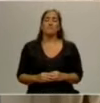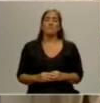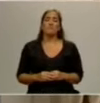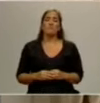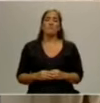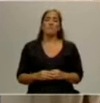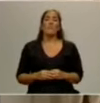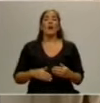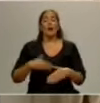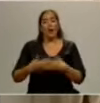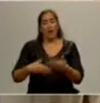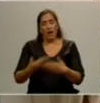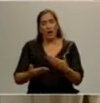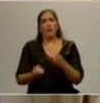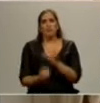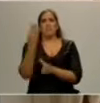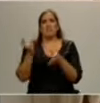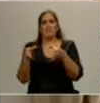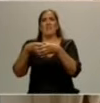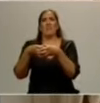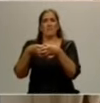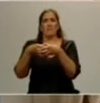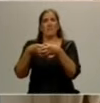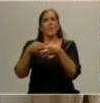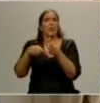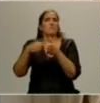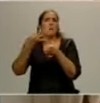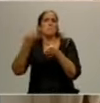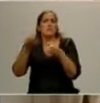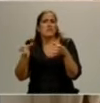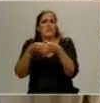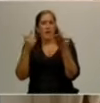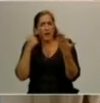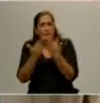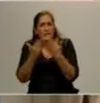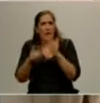constituyó la unidad legal, a la que se le asignaron